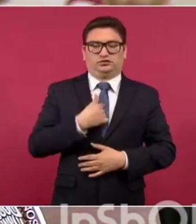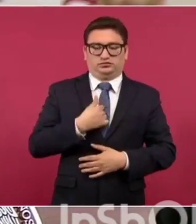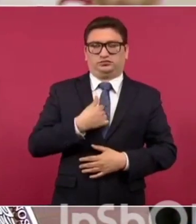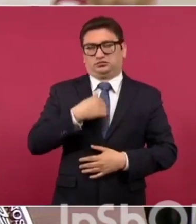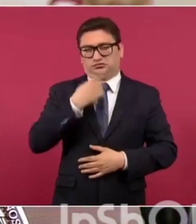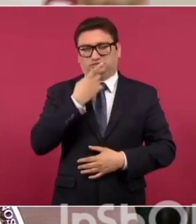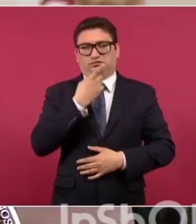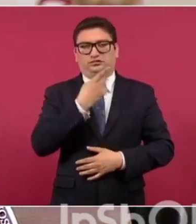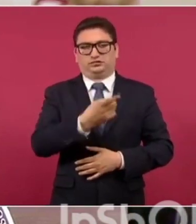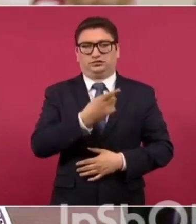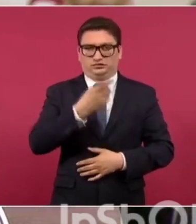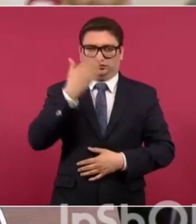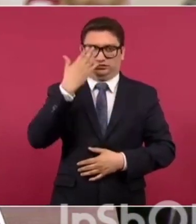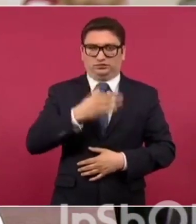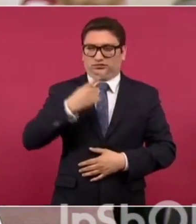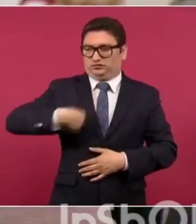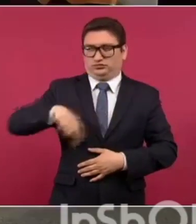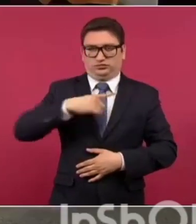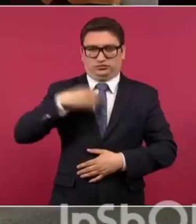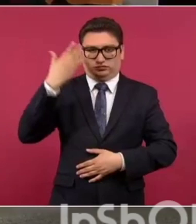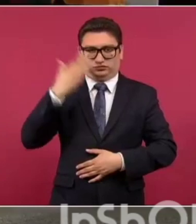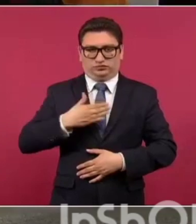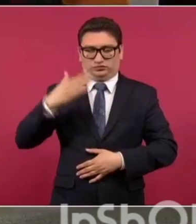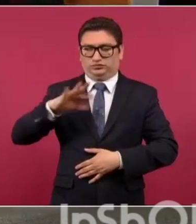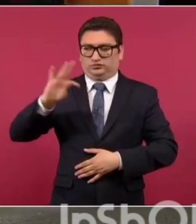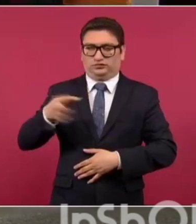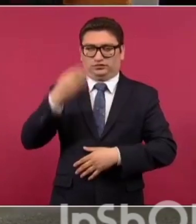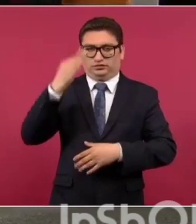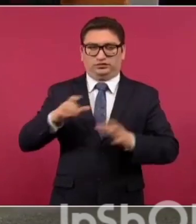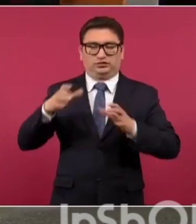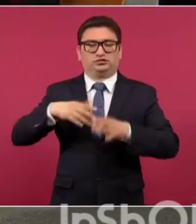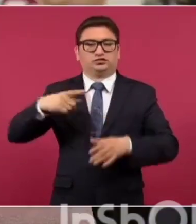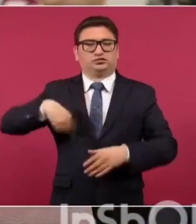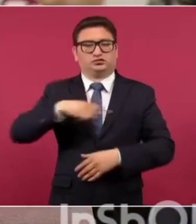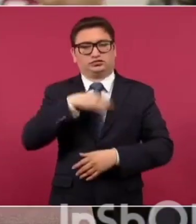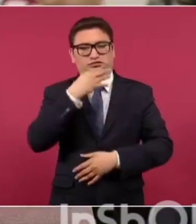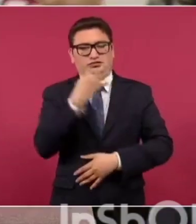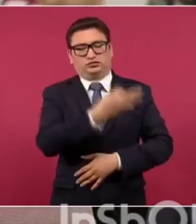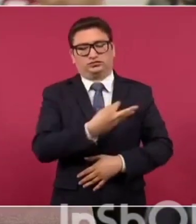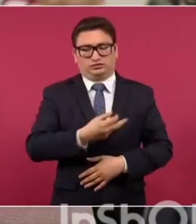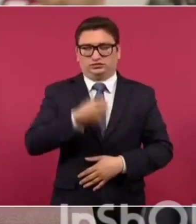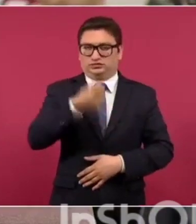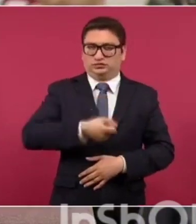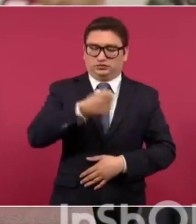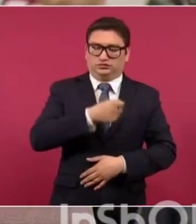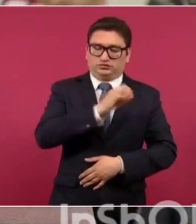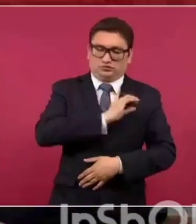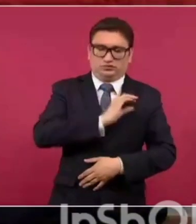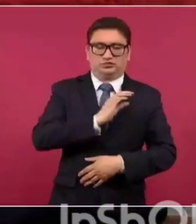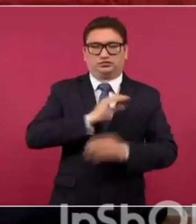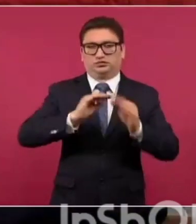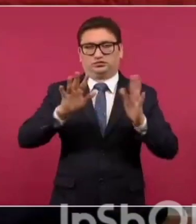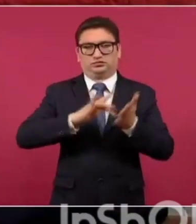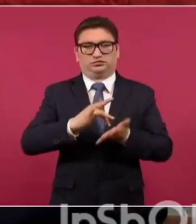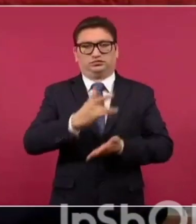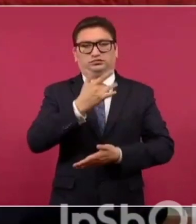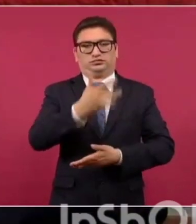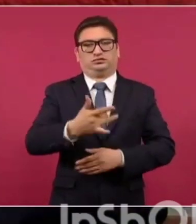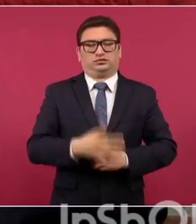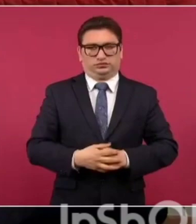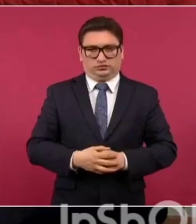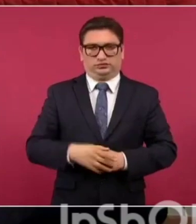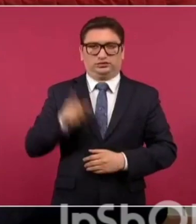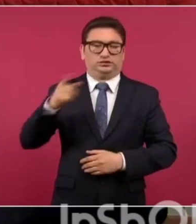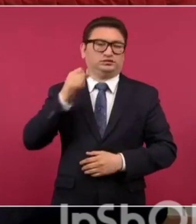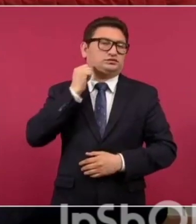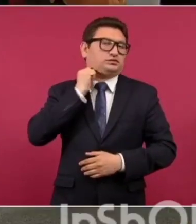dejar de decirle que quien está atrás de nosotros en la Confederación le manda un afectuoso saludo y sin duda alguna su agradecimiento, que es el senador